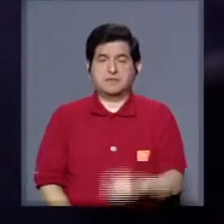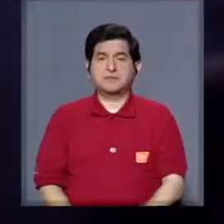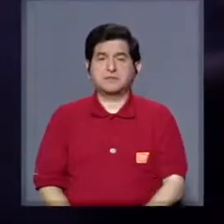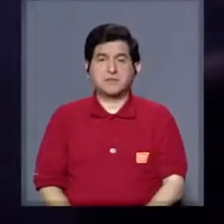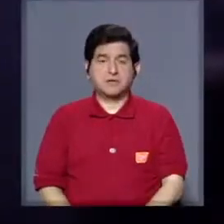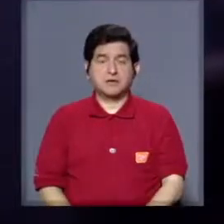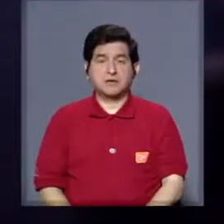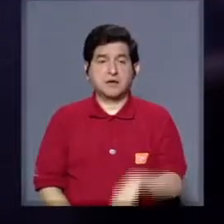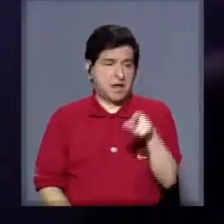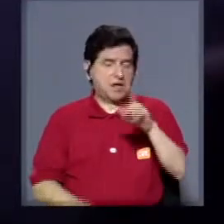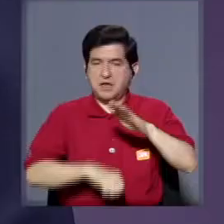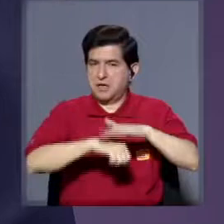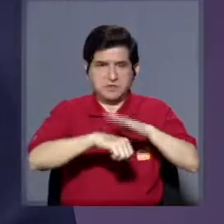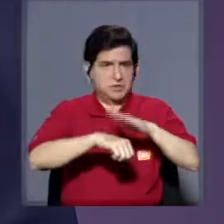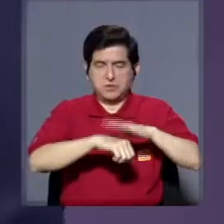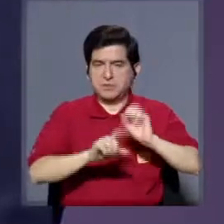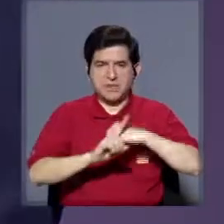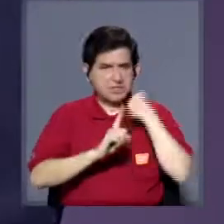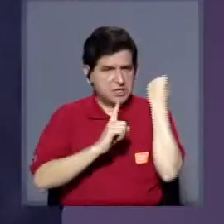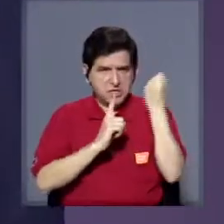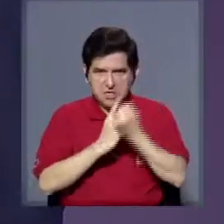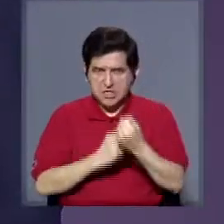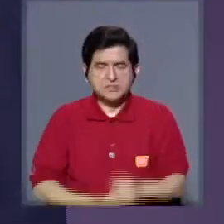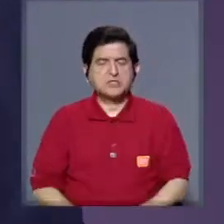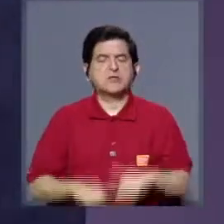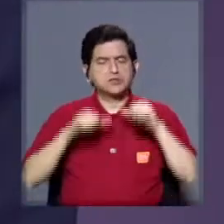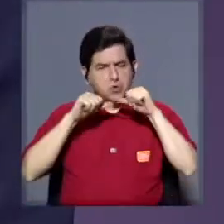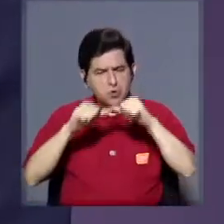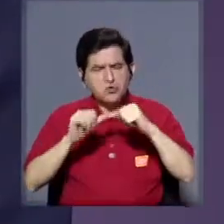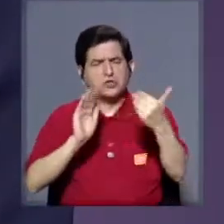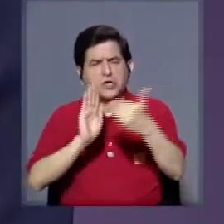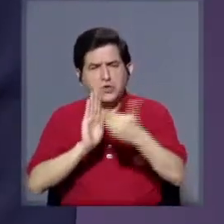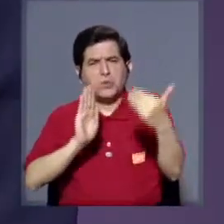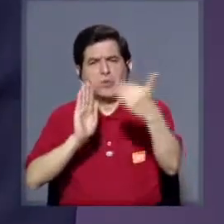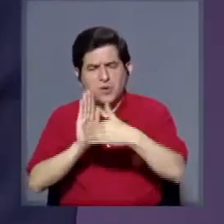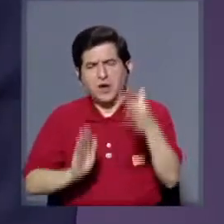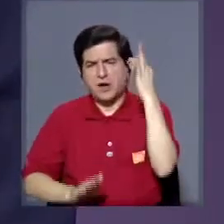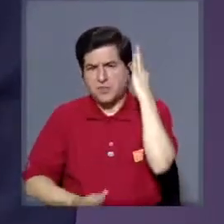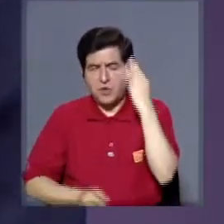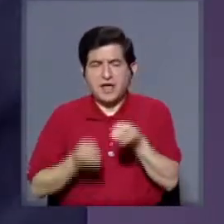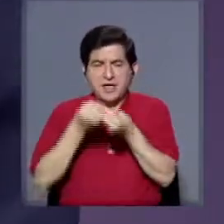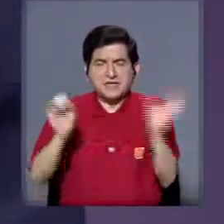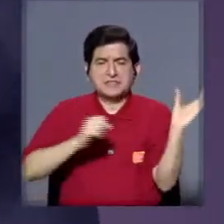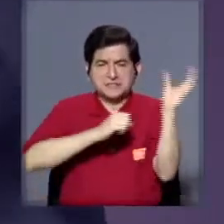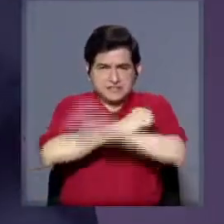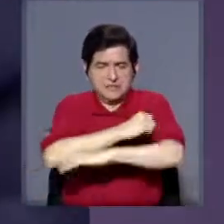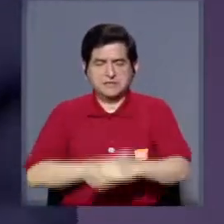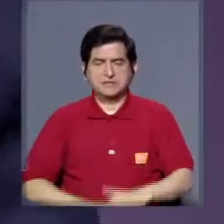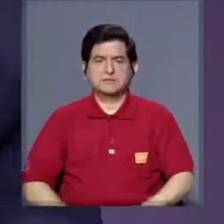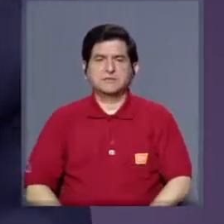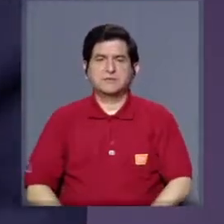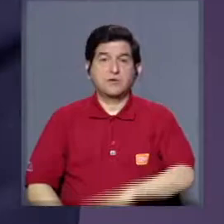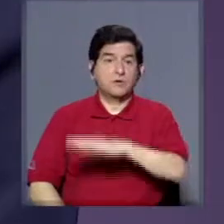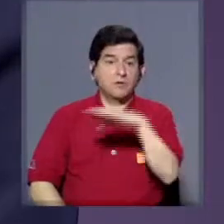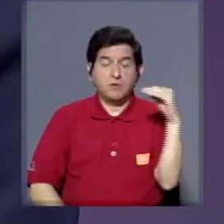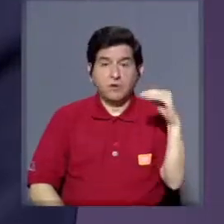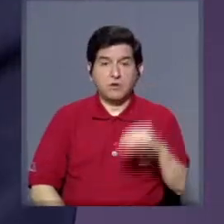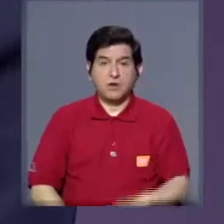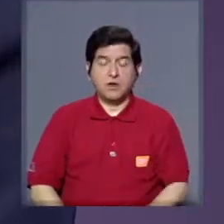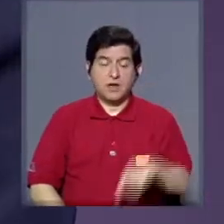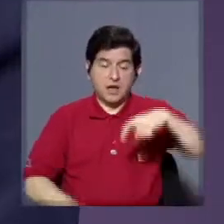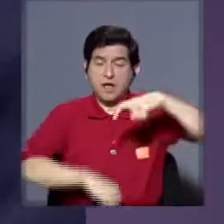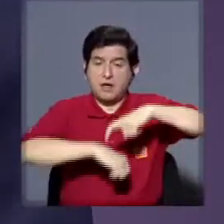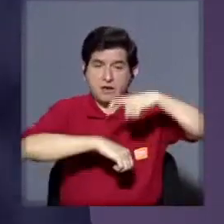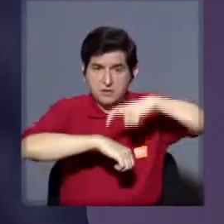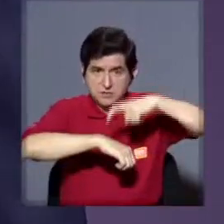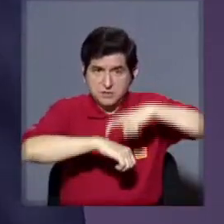no van a permitir que esto les siga ocurriendo a las mujeres de manera impune y que bueno están en este